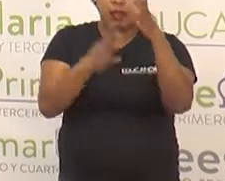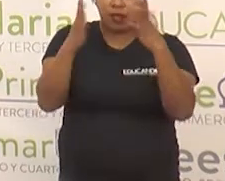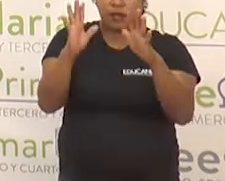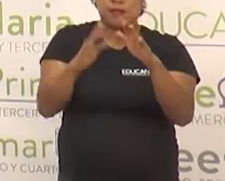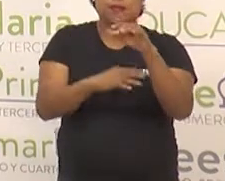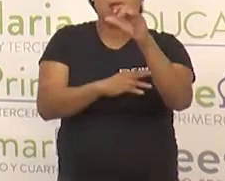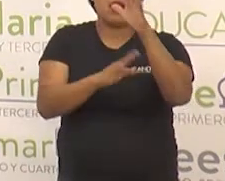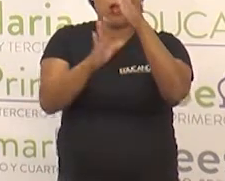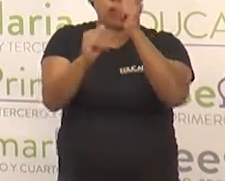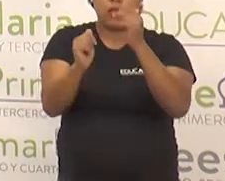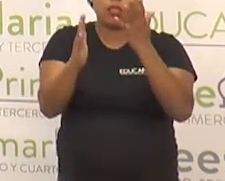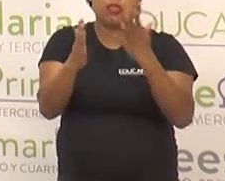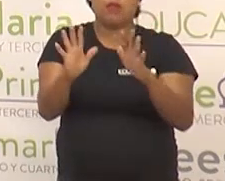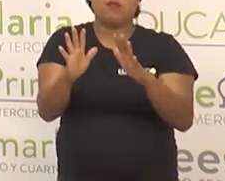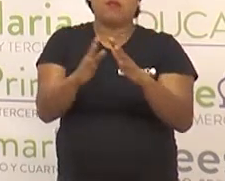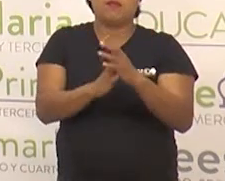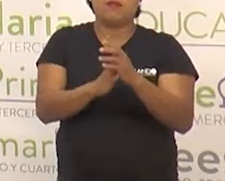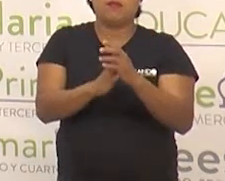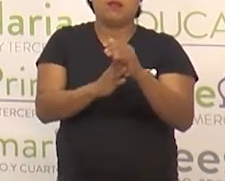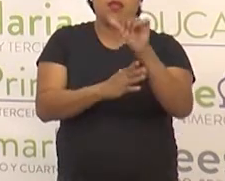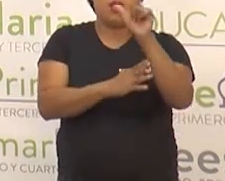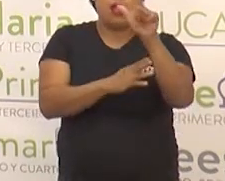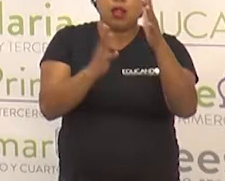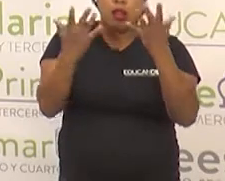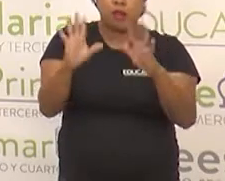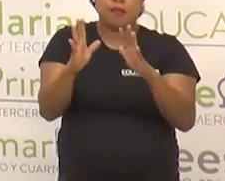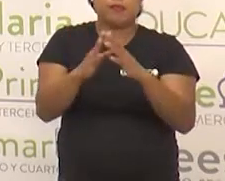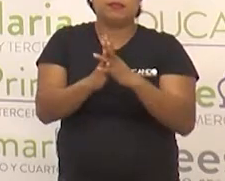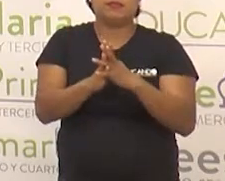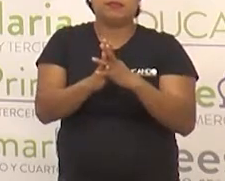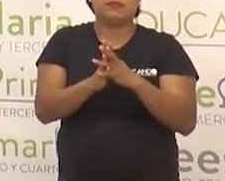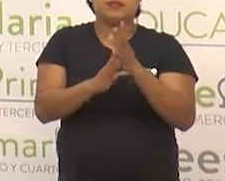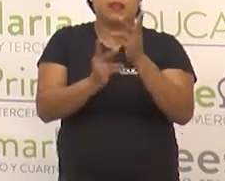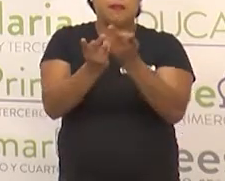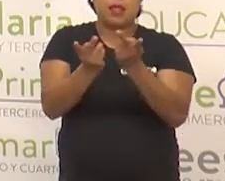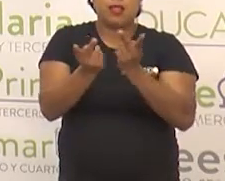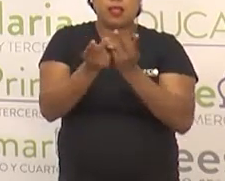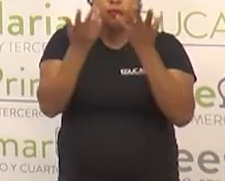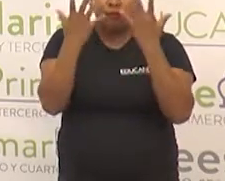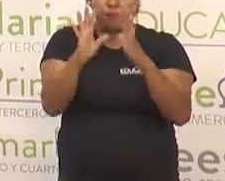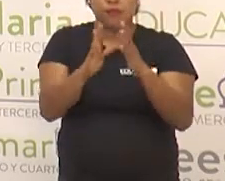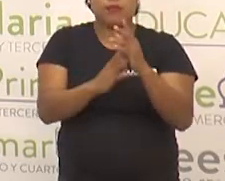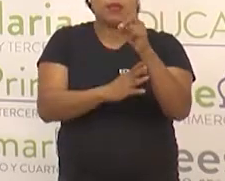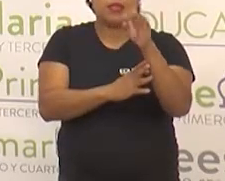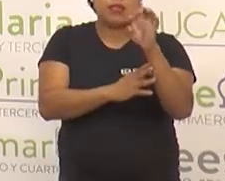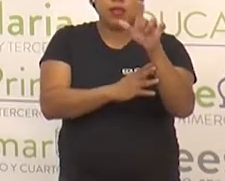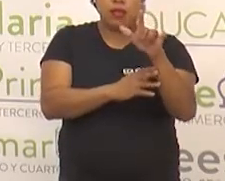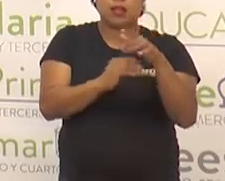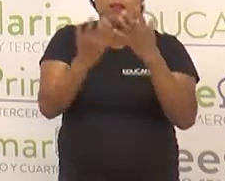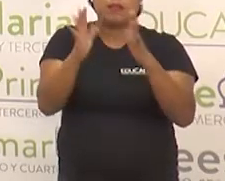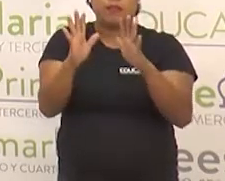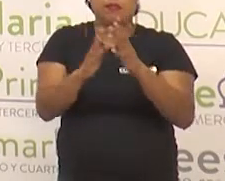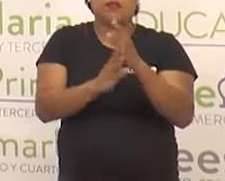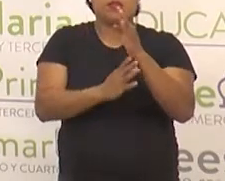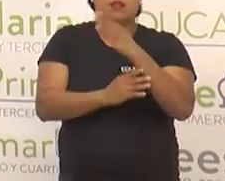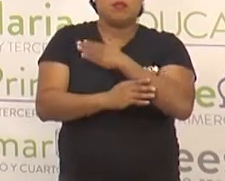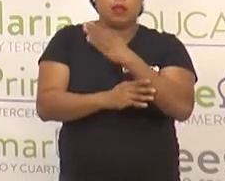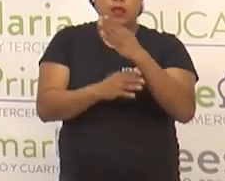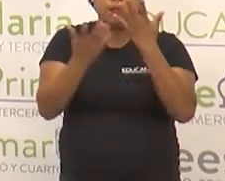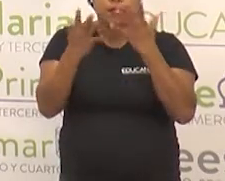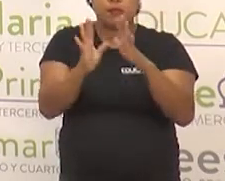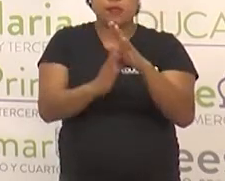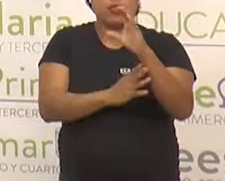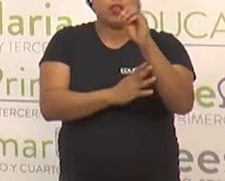De acuerdo al plato del